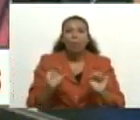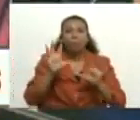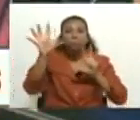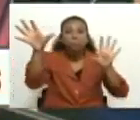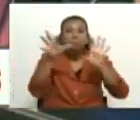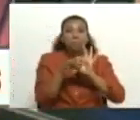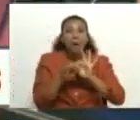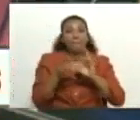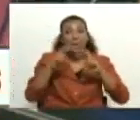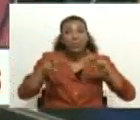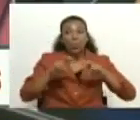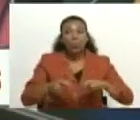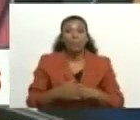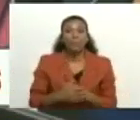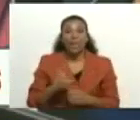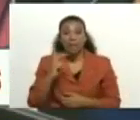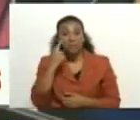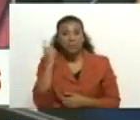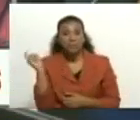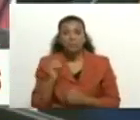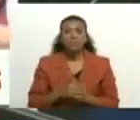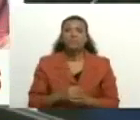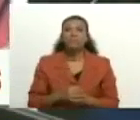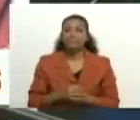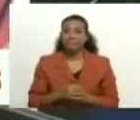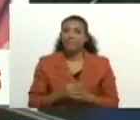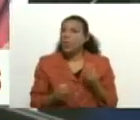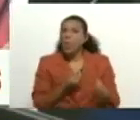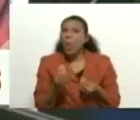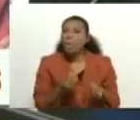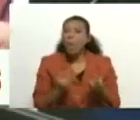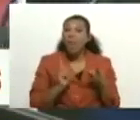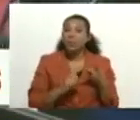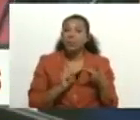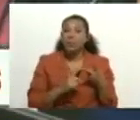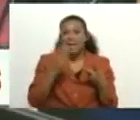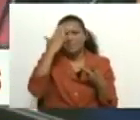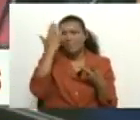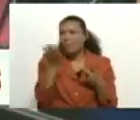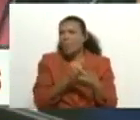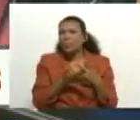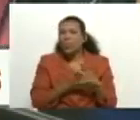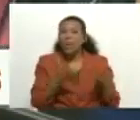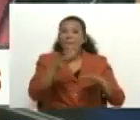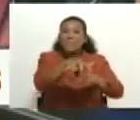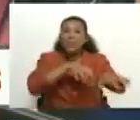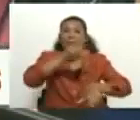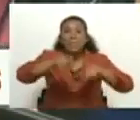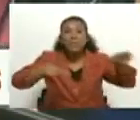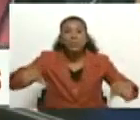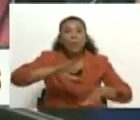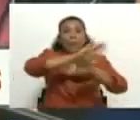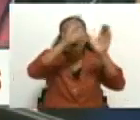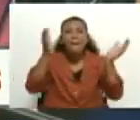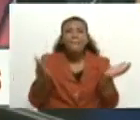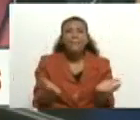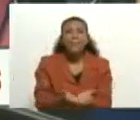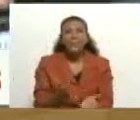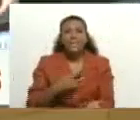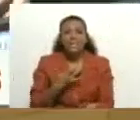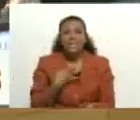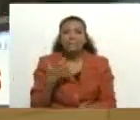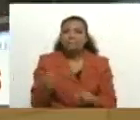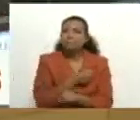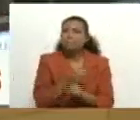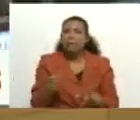para analizar el fenómeno de las sanciones. La segunda razón tiene que ver porque millones de personas en el mundo están